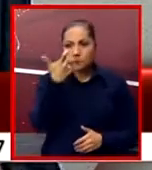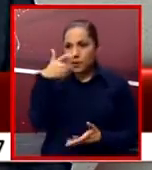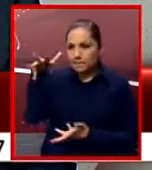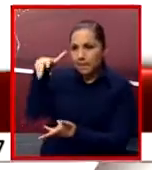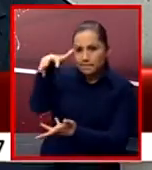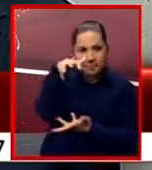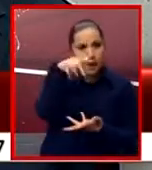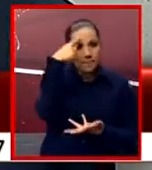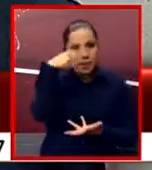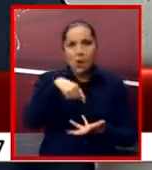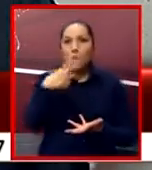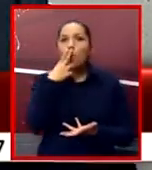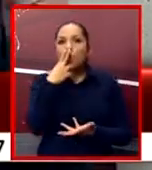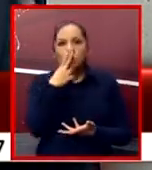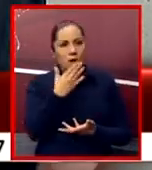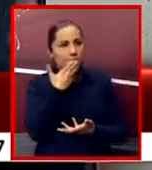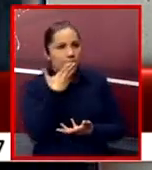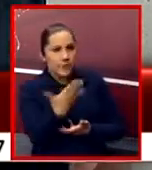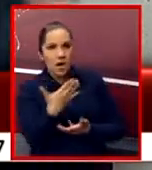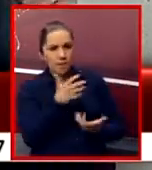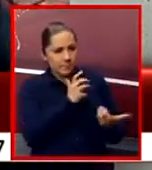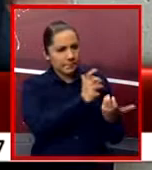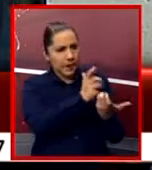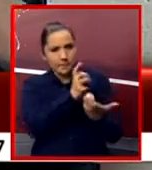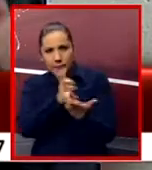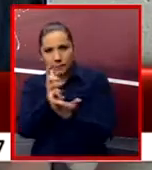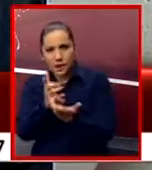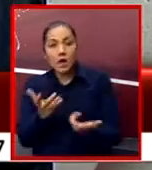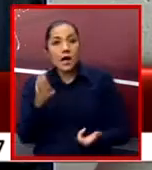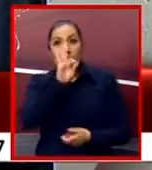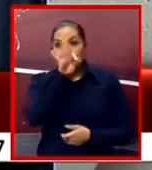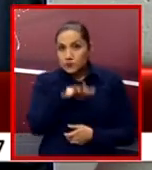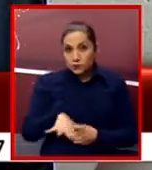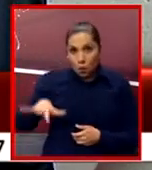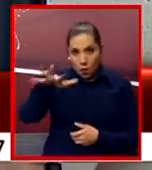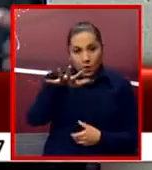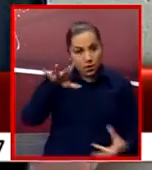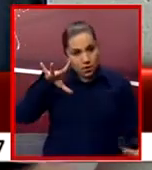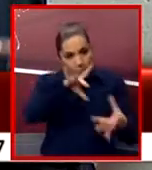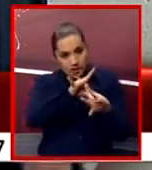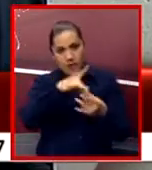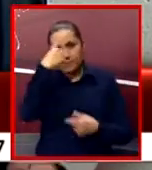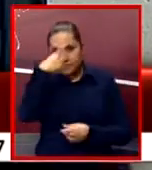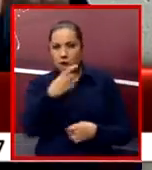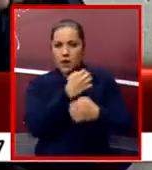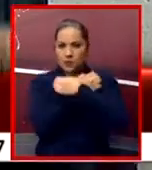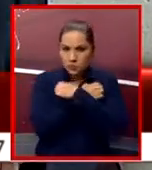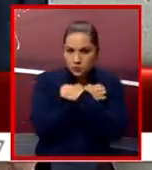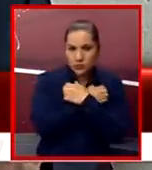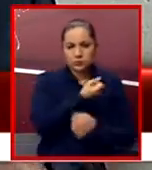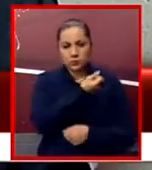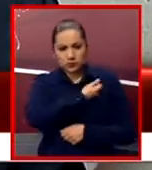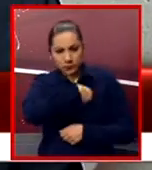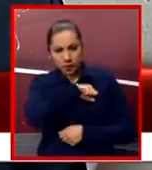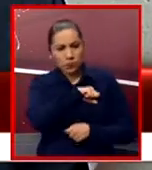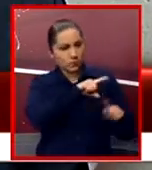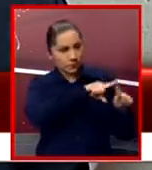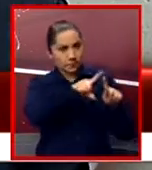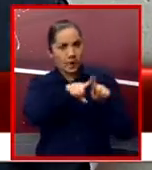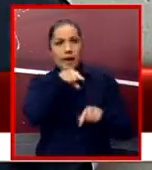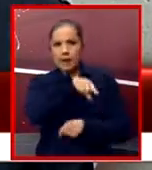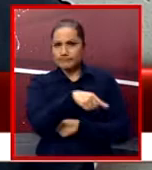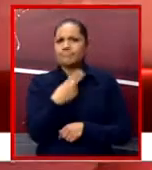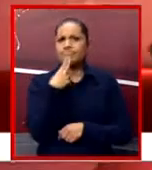mejor manera. Si una sociedad invierte en educación y en salud, está invirtiendo para el presente, pero también